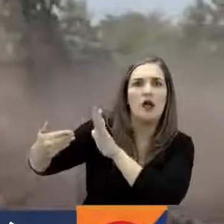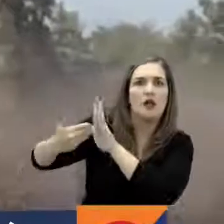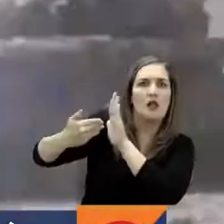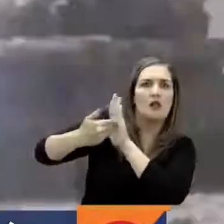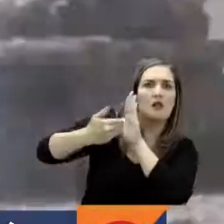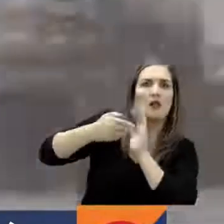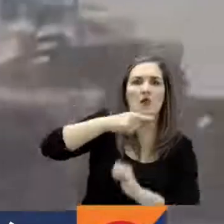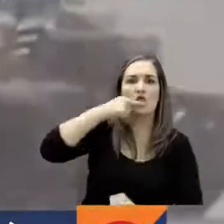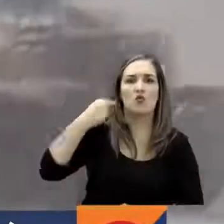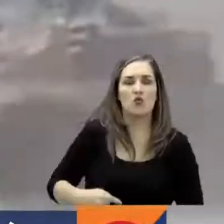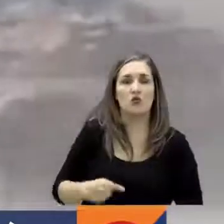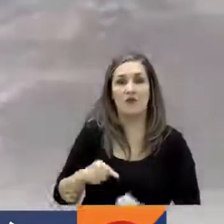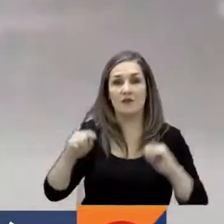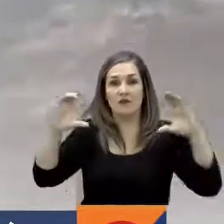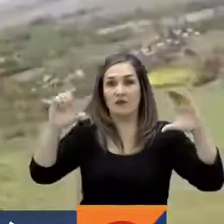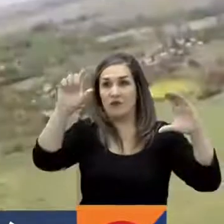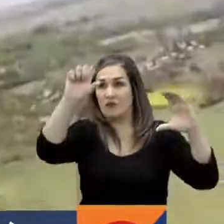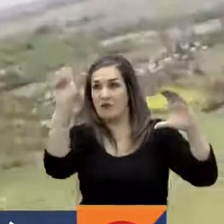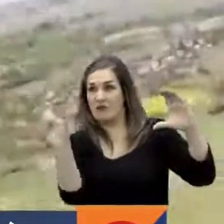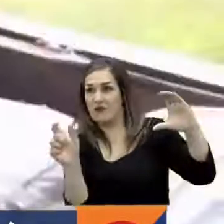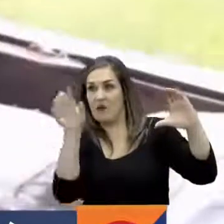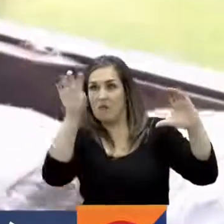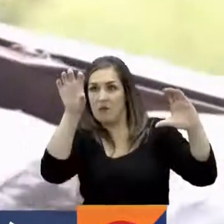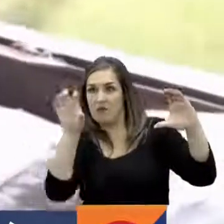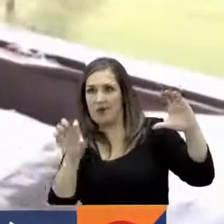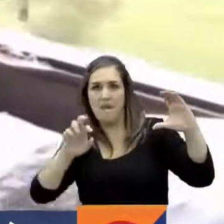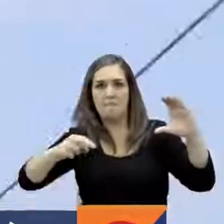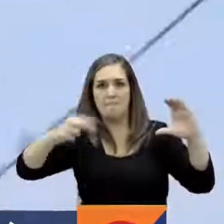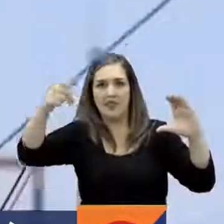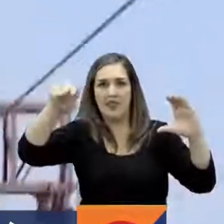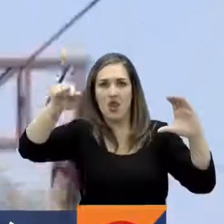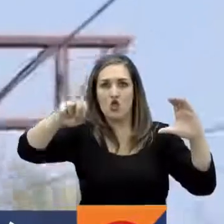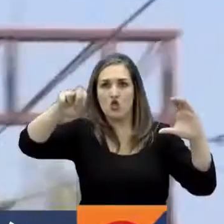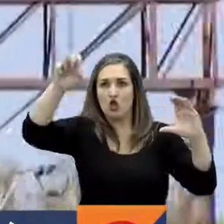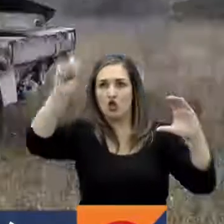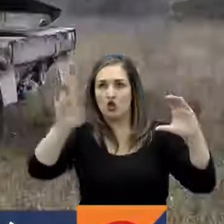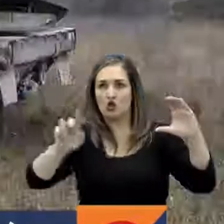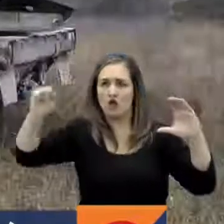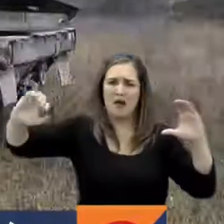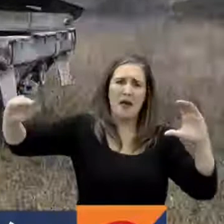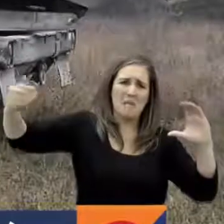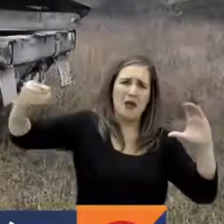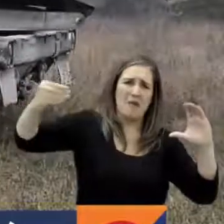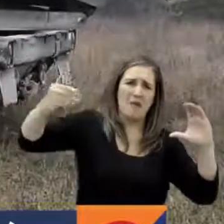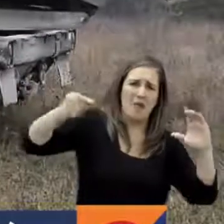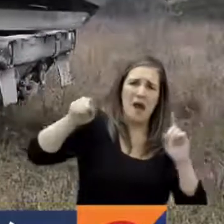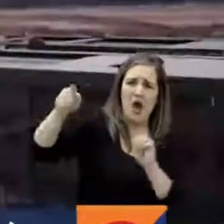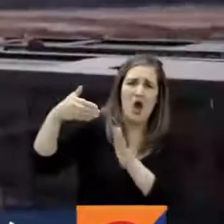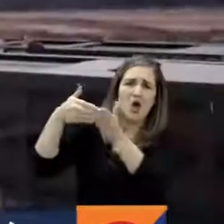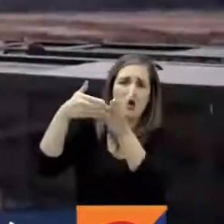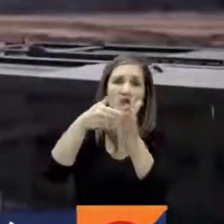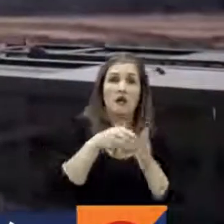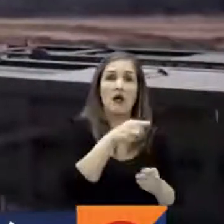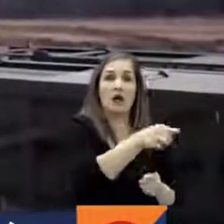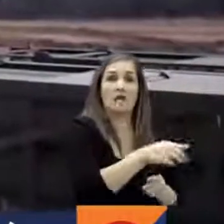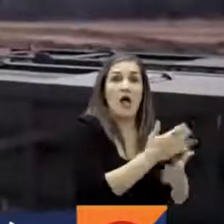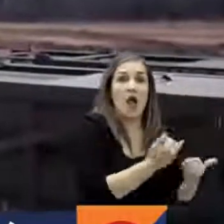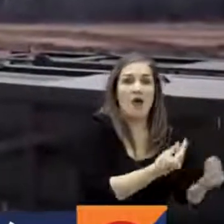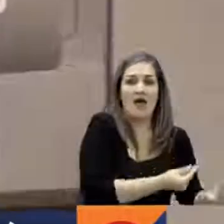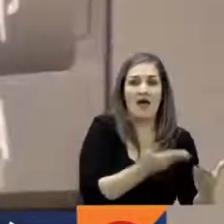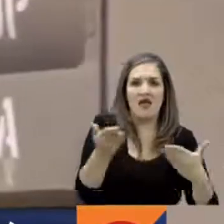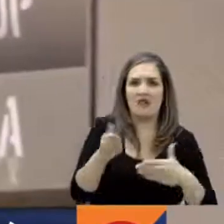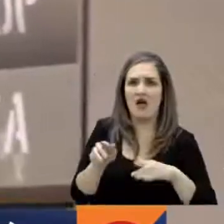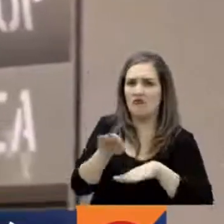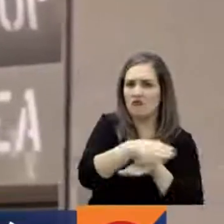gemelas Severodonetsk y Lysychansk son presionadas de norte a sur justo cuando Kiev recibe el lanzacohetes HIMARS, sistema móvil de